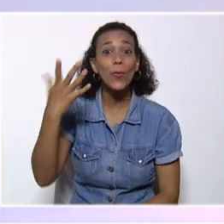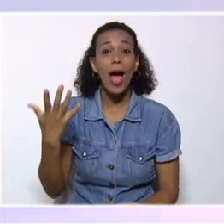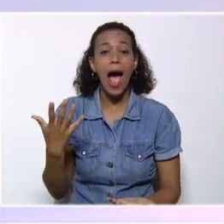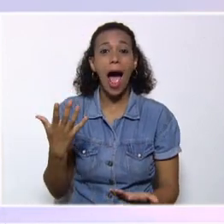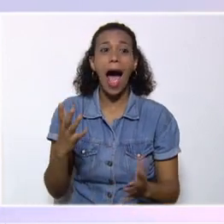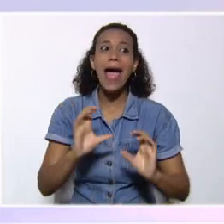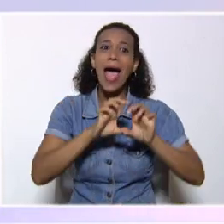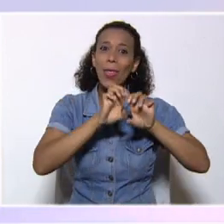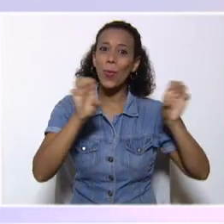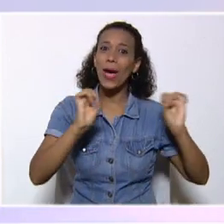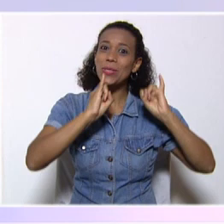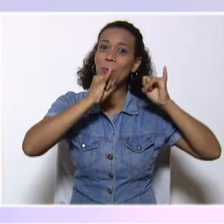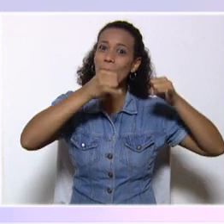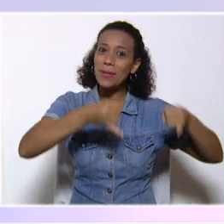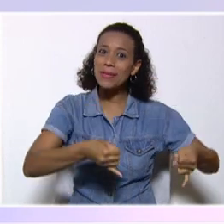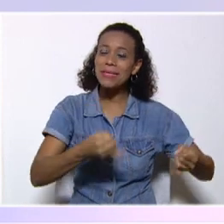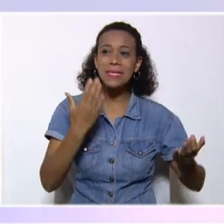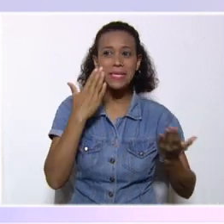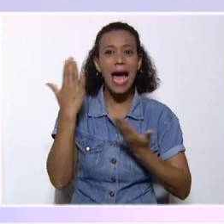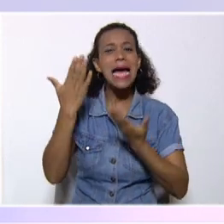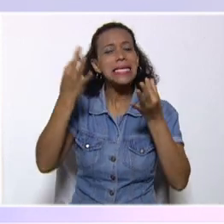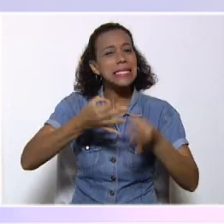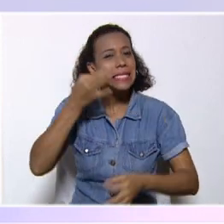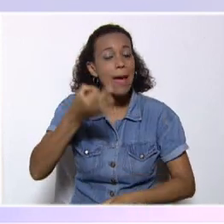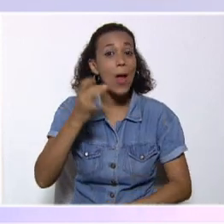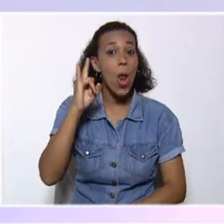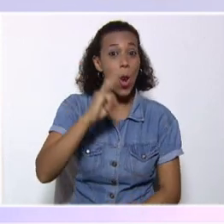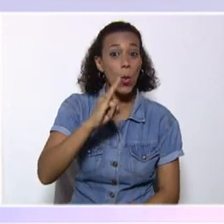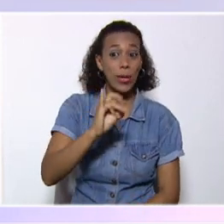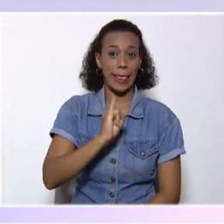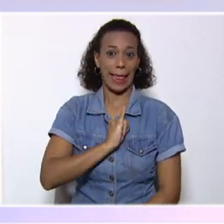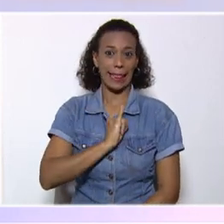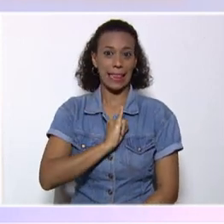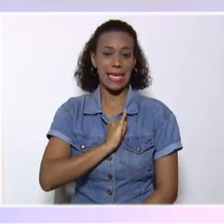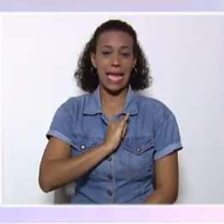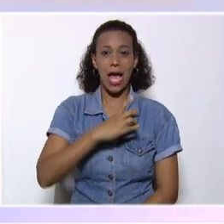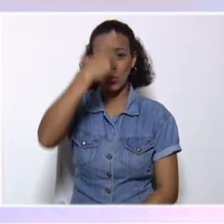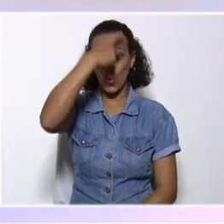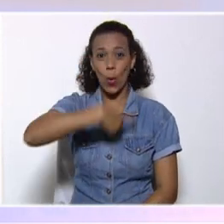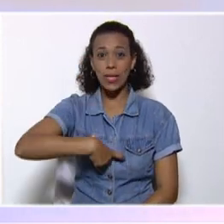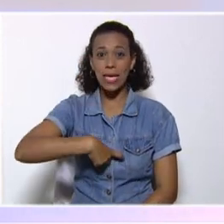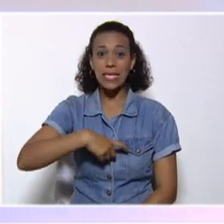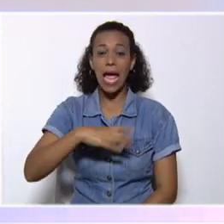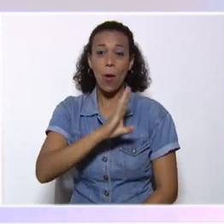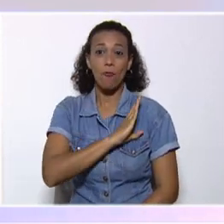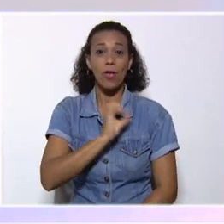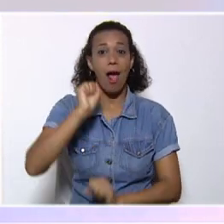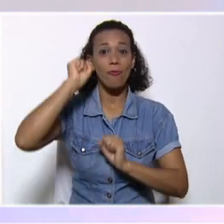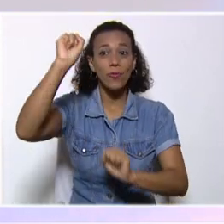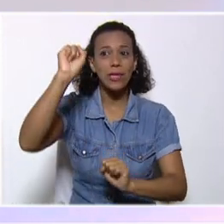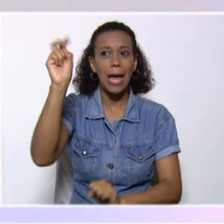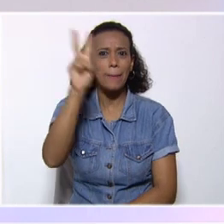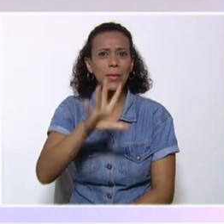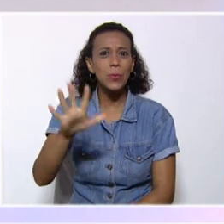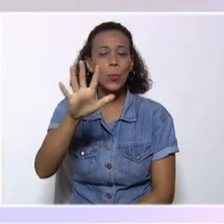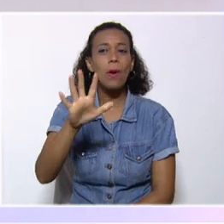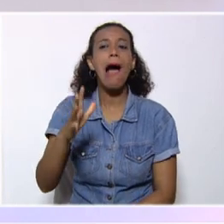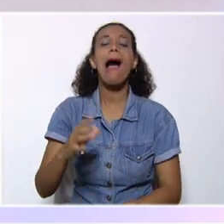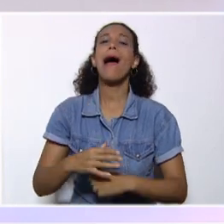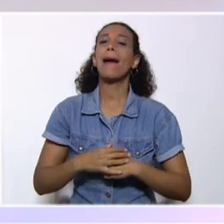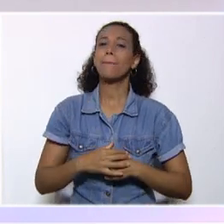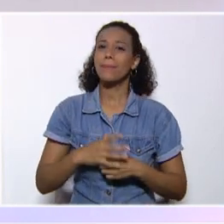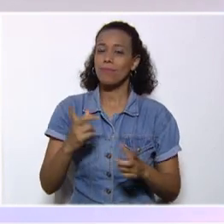el nivel de educación inicial, siempre los lunes de identidad, ciudadanía y soberanía, nosotros